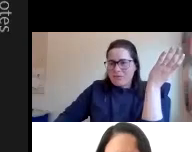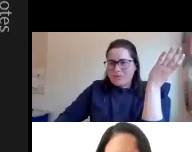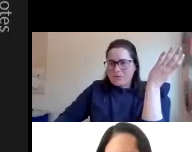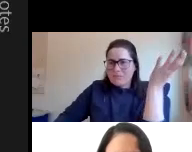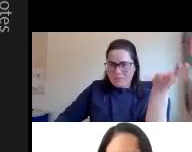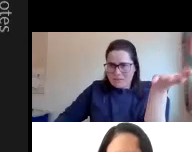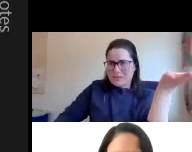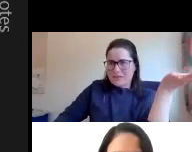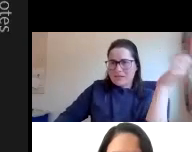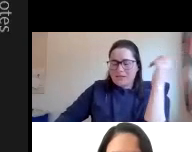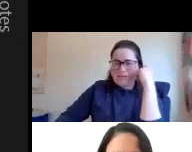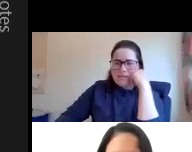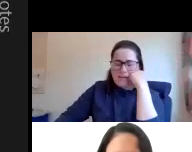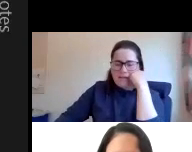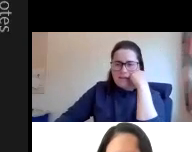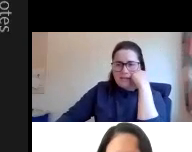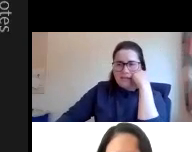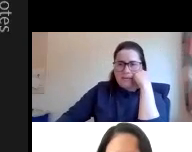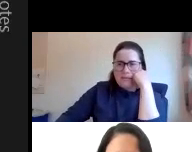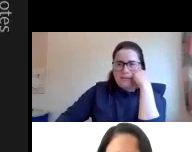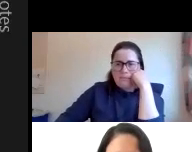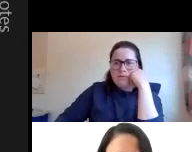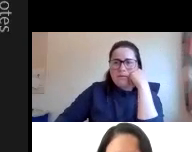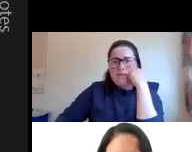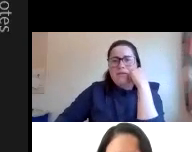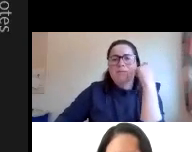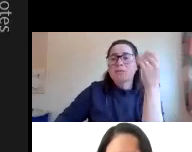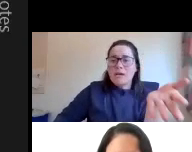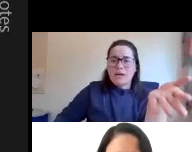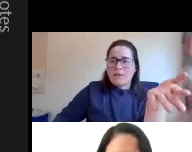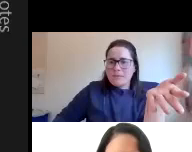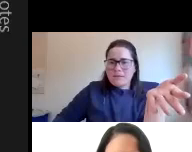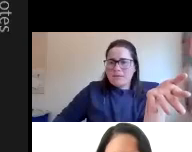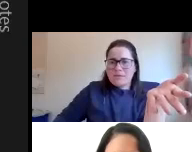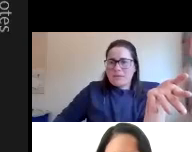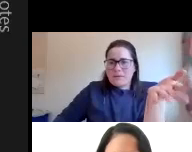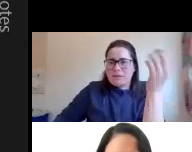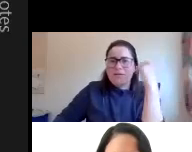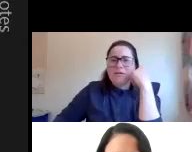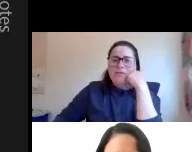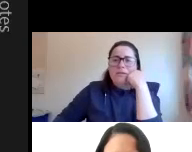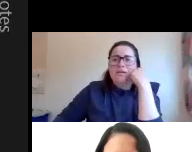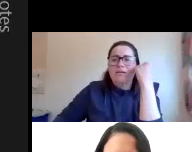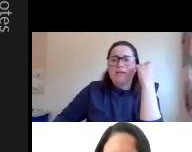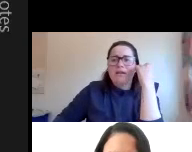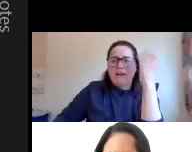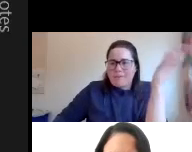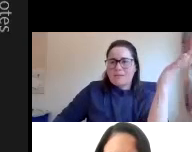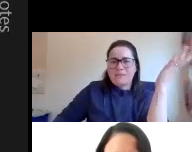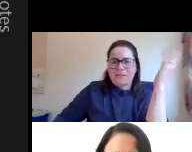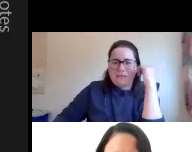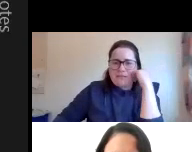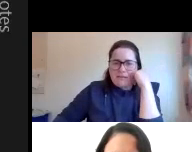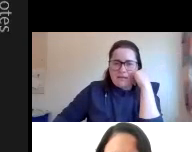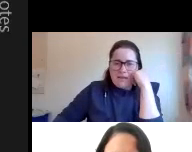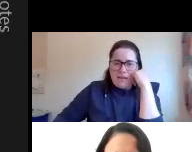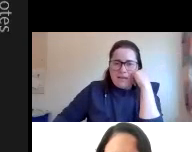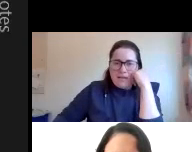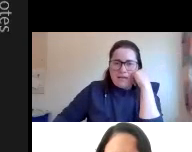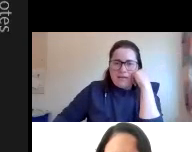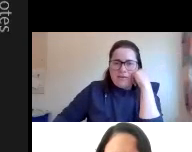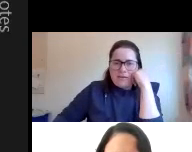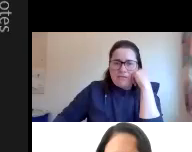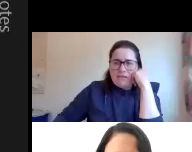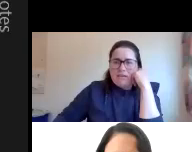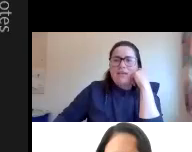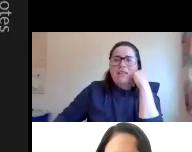está fósforo, porque ese era el que les quería presentar, pero también tenemos la misma gráfica para nitrógeno y tiene la misma tendencia. En